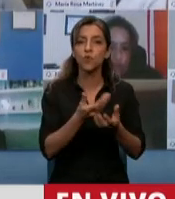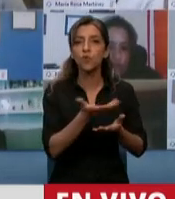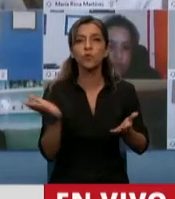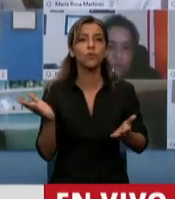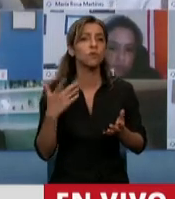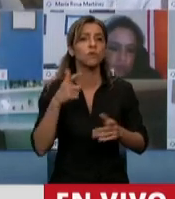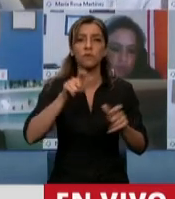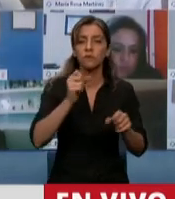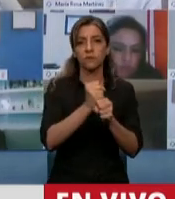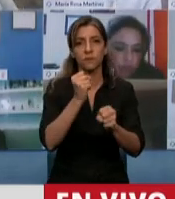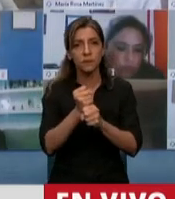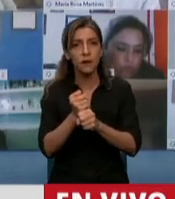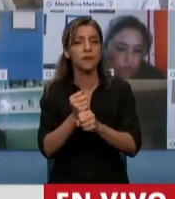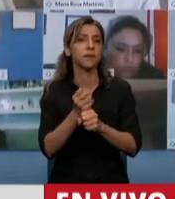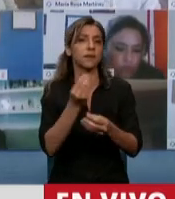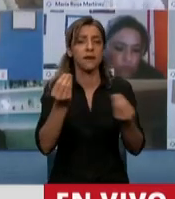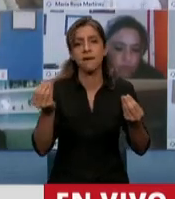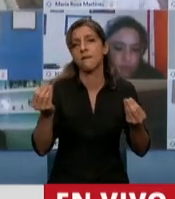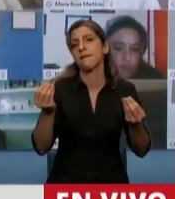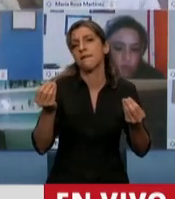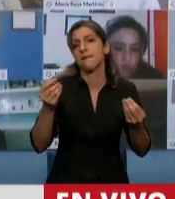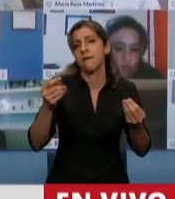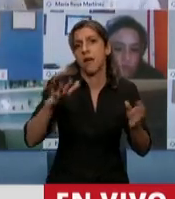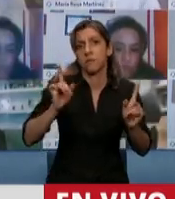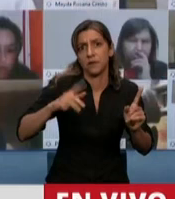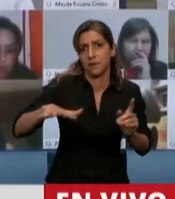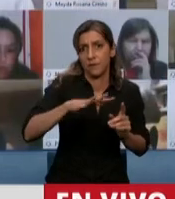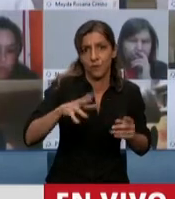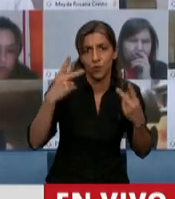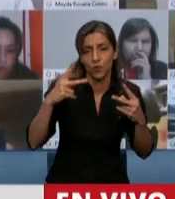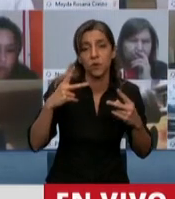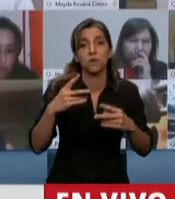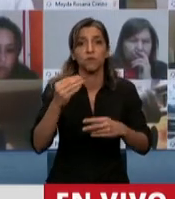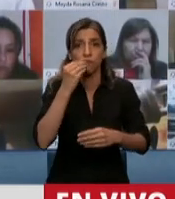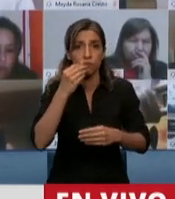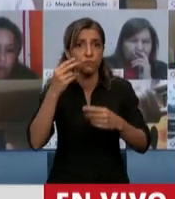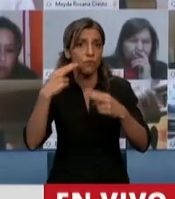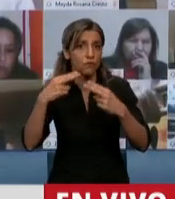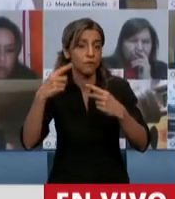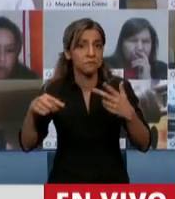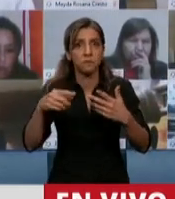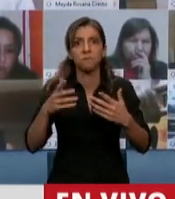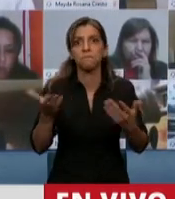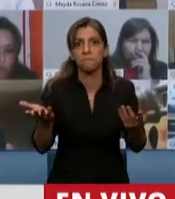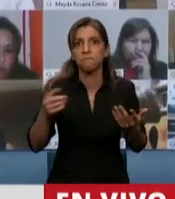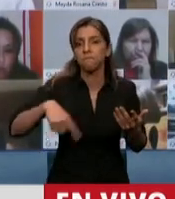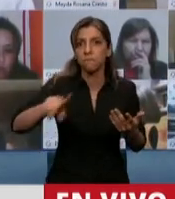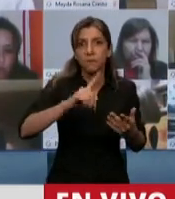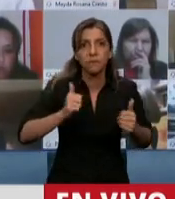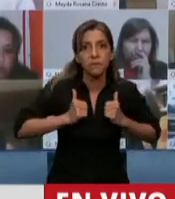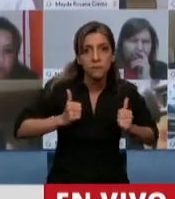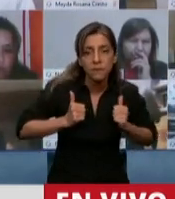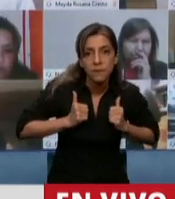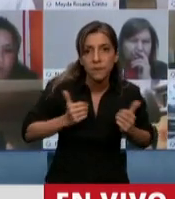trabajadores, trabajadoras del sector turístico, gastronómico, estaban esperando este